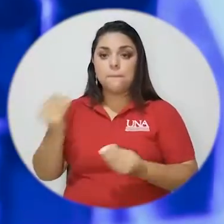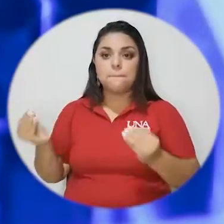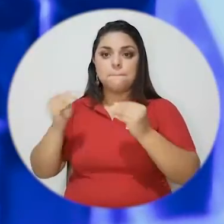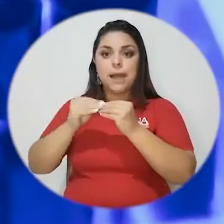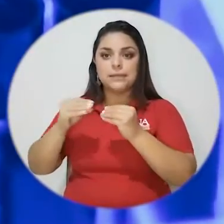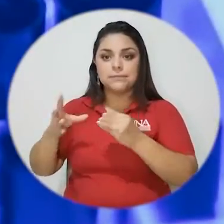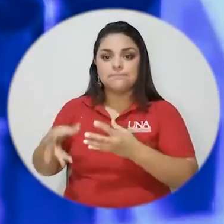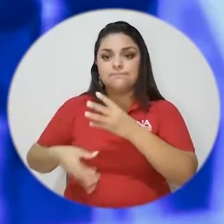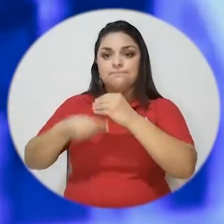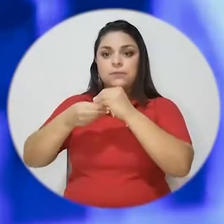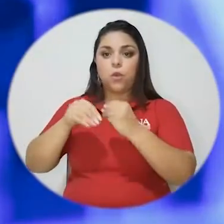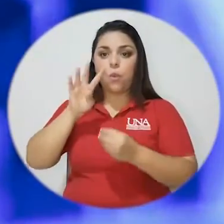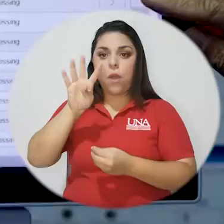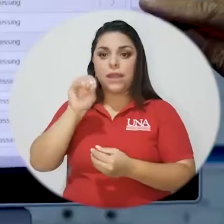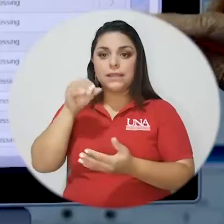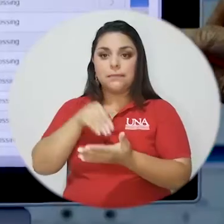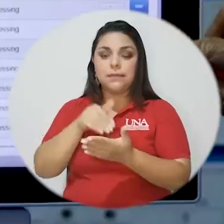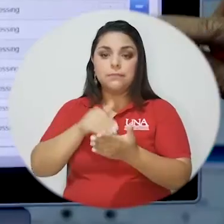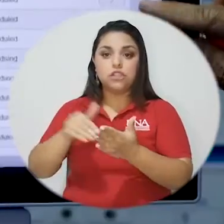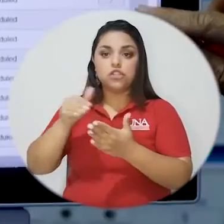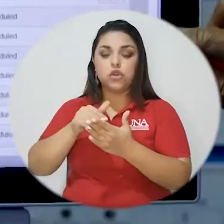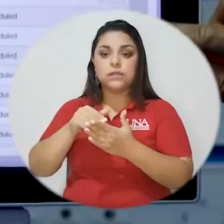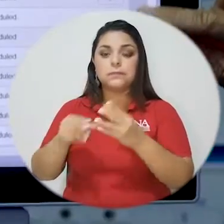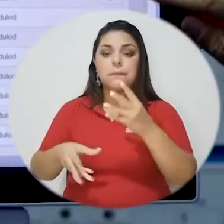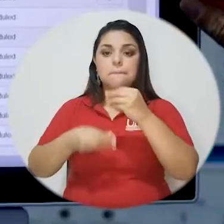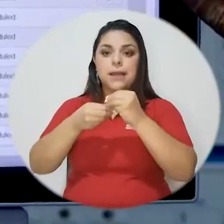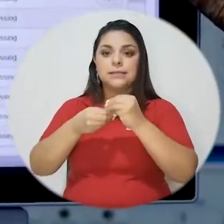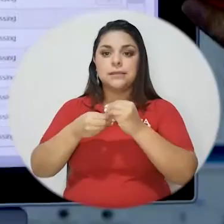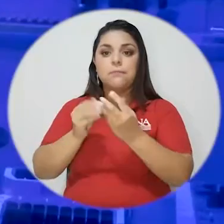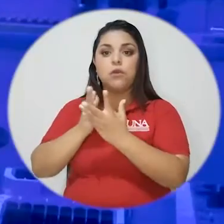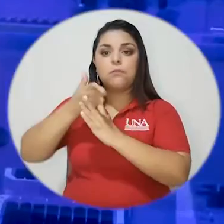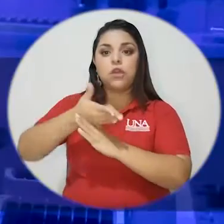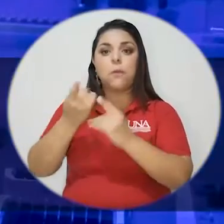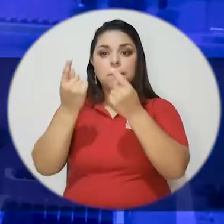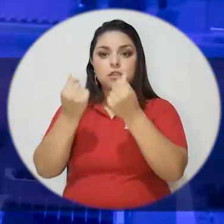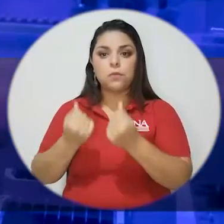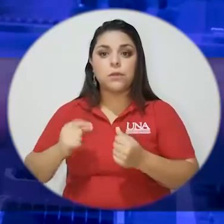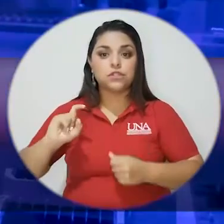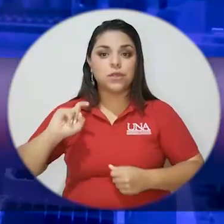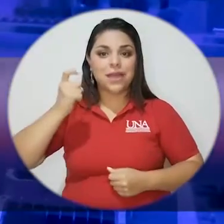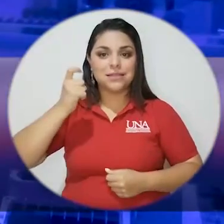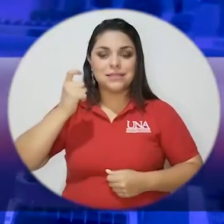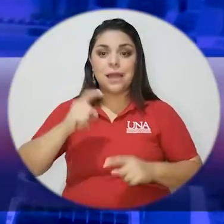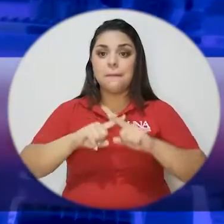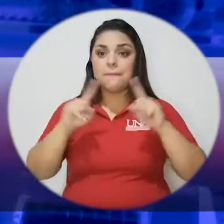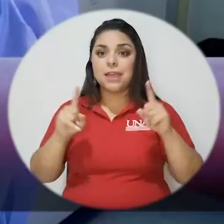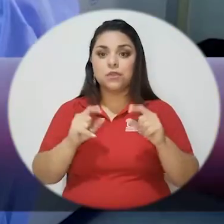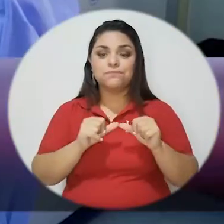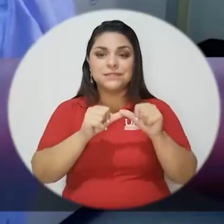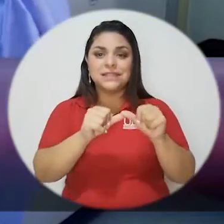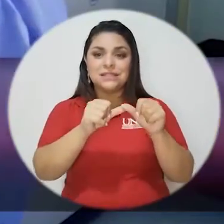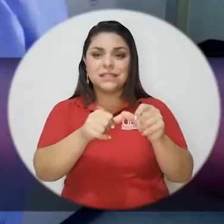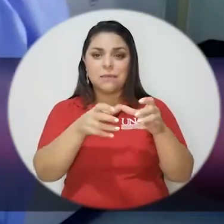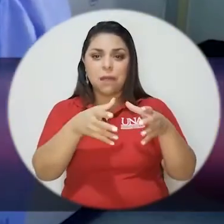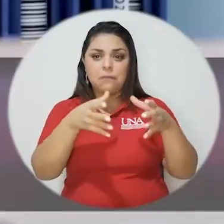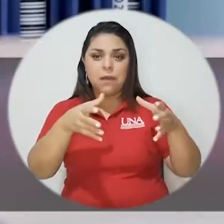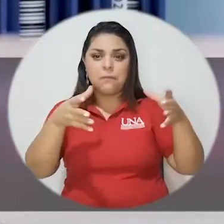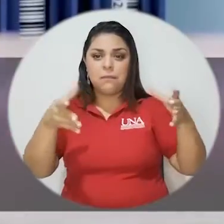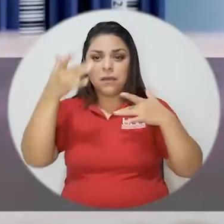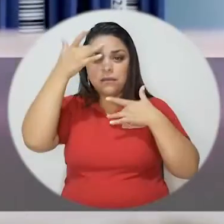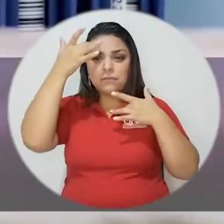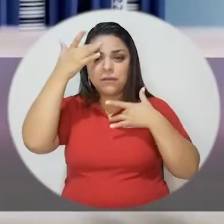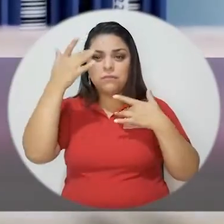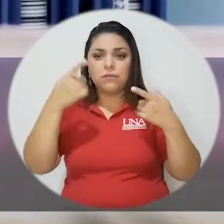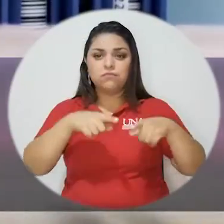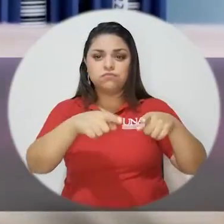de reforzarlo en 40.000 millones más a través de un presupuesto extraordinario. Sin embargo, debido a que los casos continúan aumentando